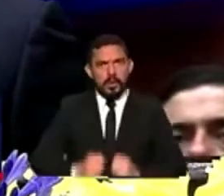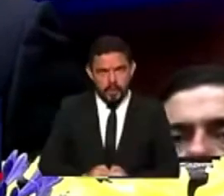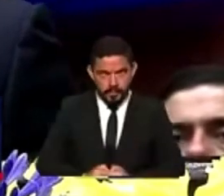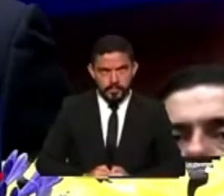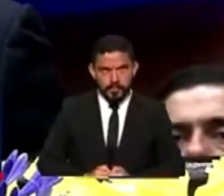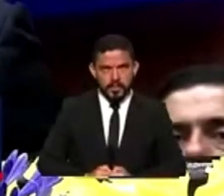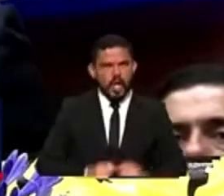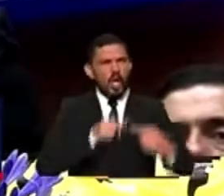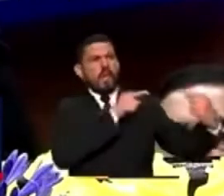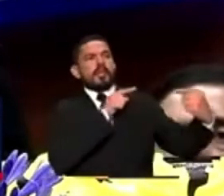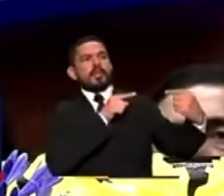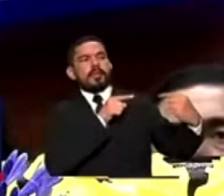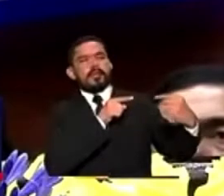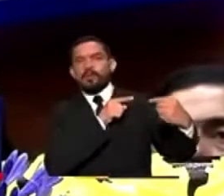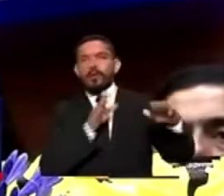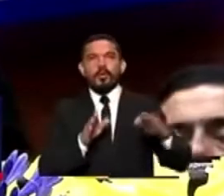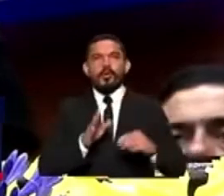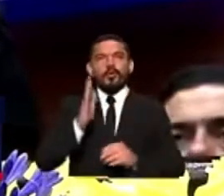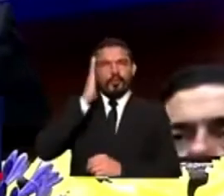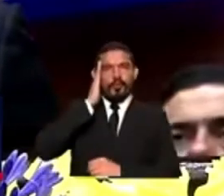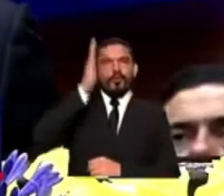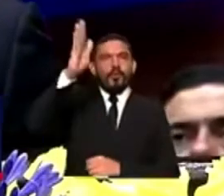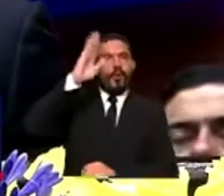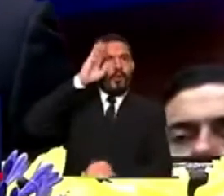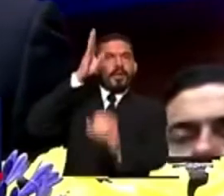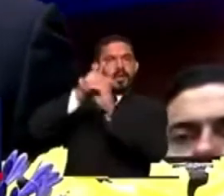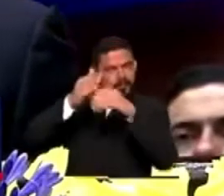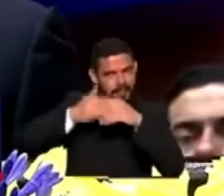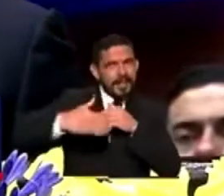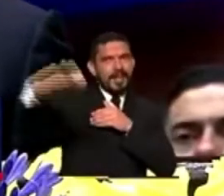techo y el pro es infinito.